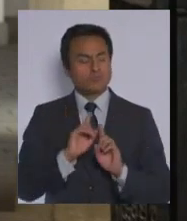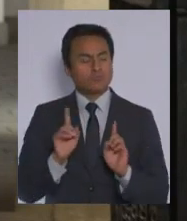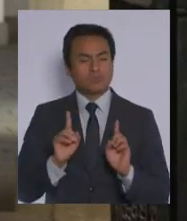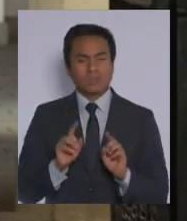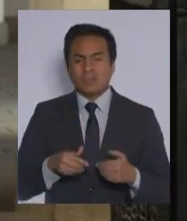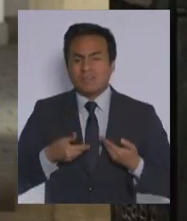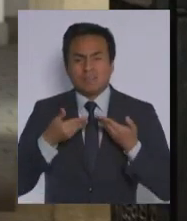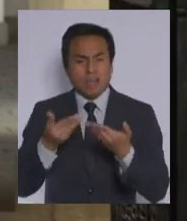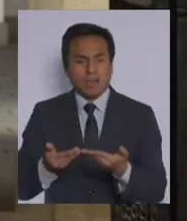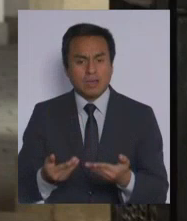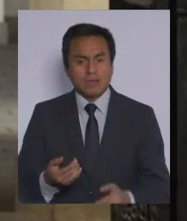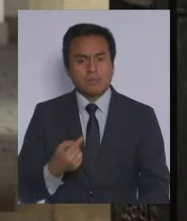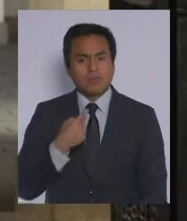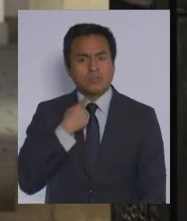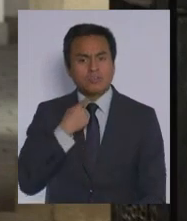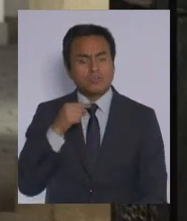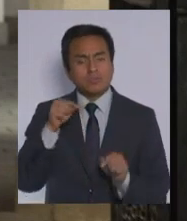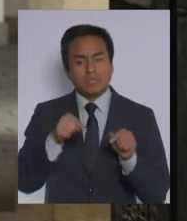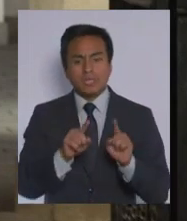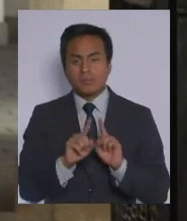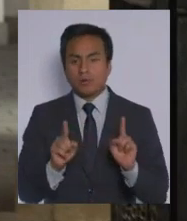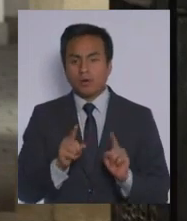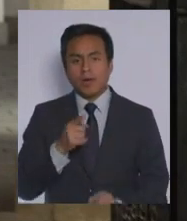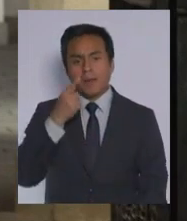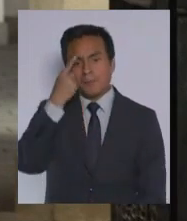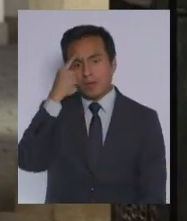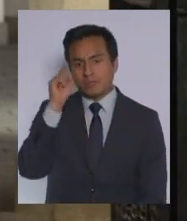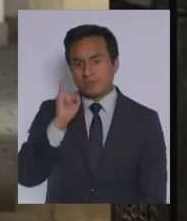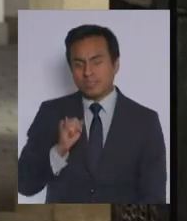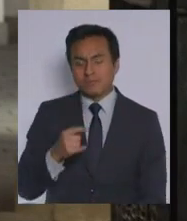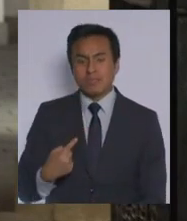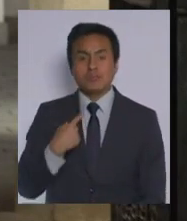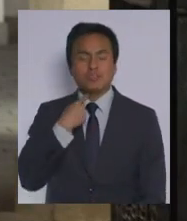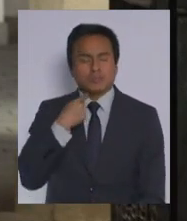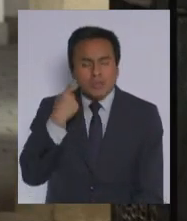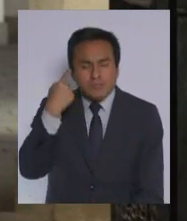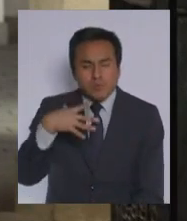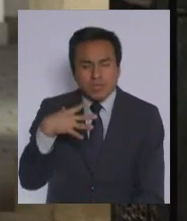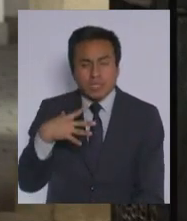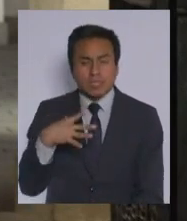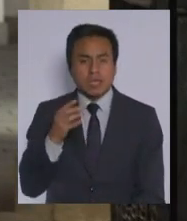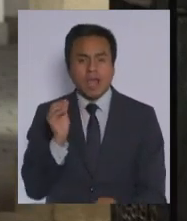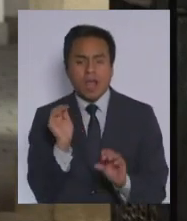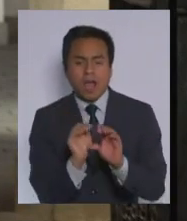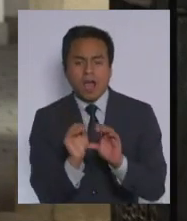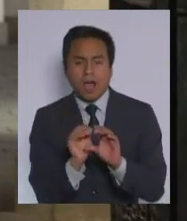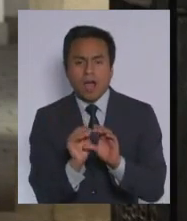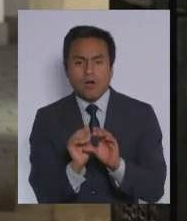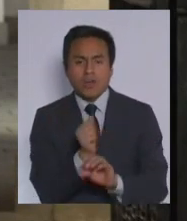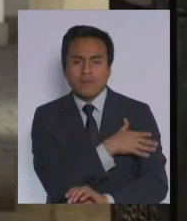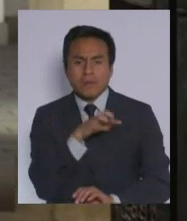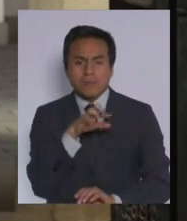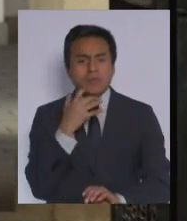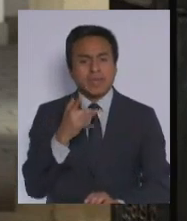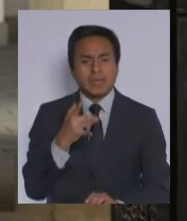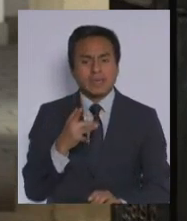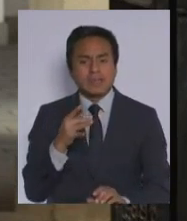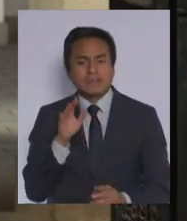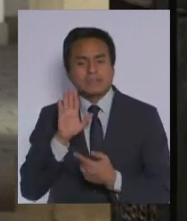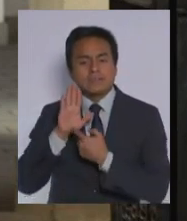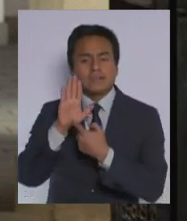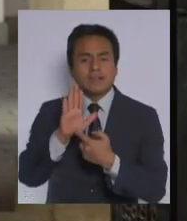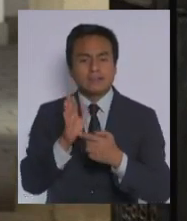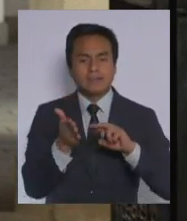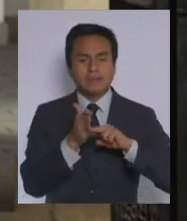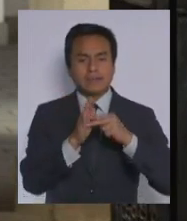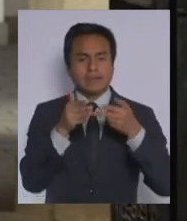genera ningún perjuicio sobre ellas y si genera un perjuicio importante sobre los ahorros porque la señal es en